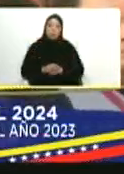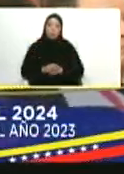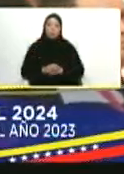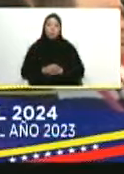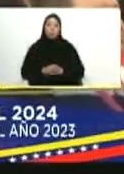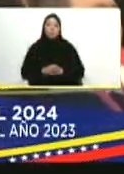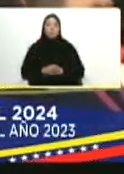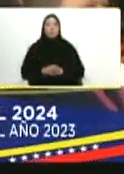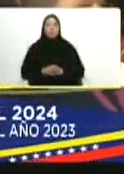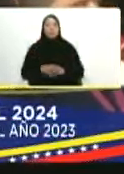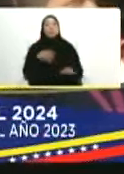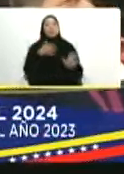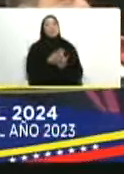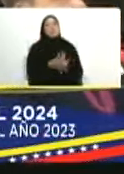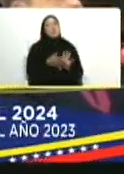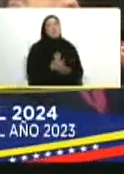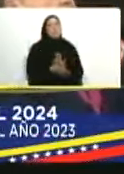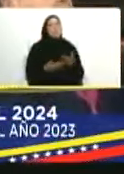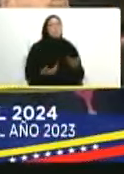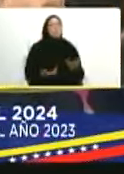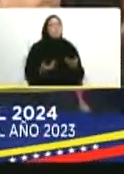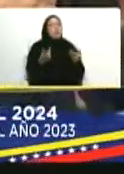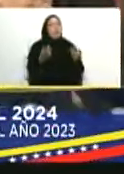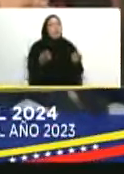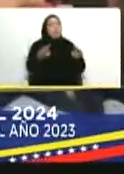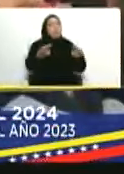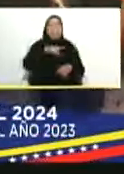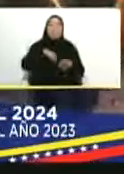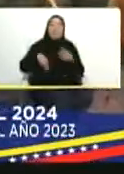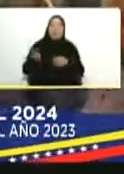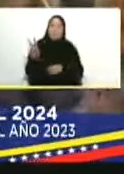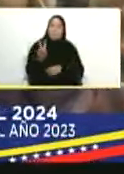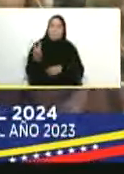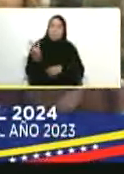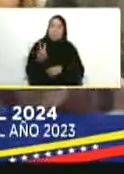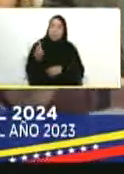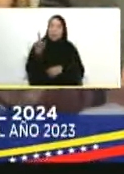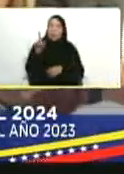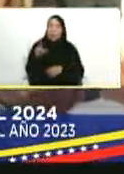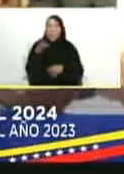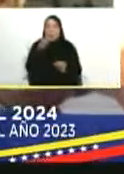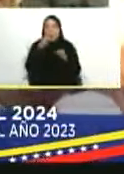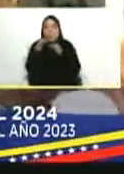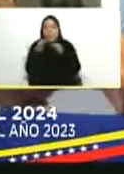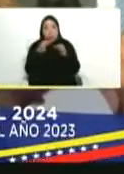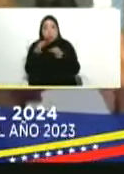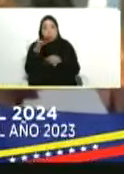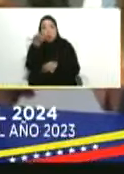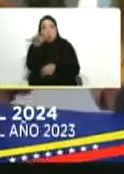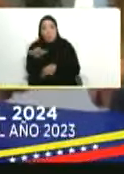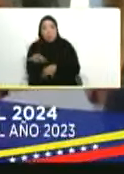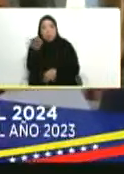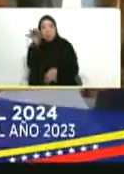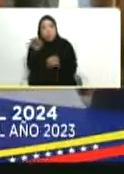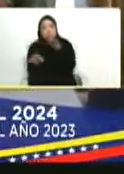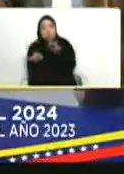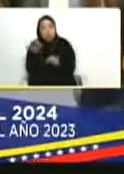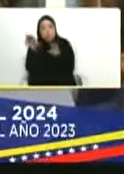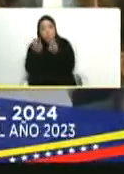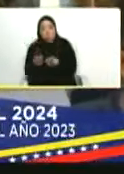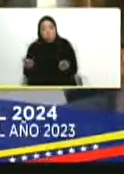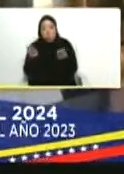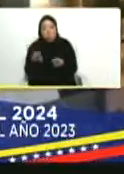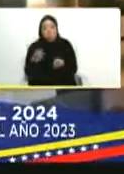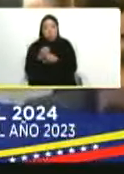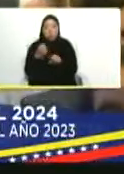Respecto al bloqueo que sufre el pueblo de Venezuela de justicia, que en unidad como nación, el